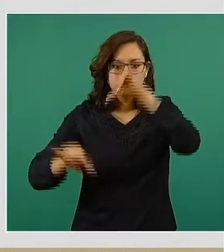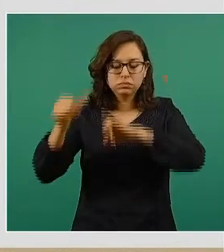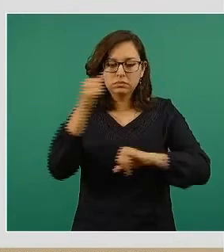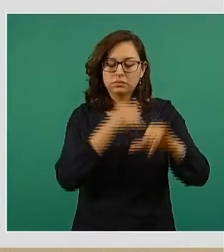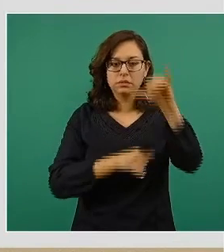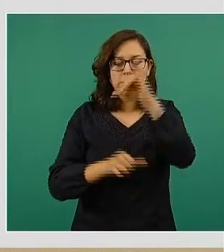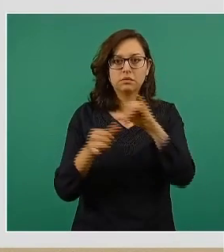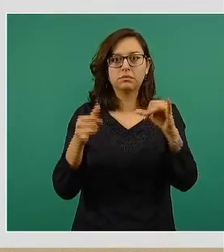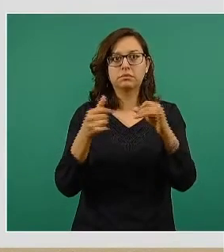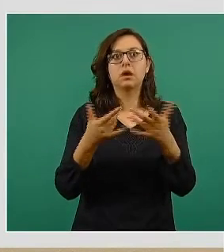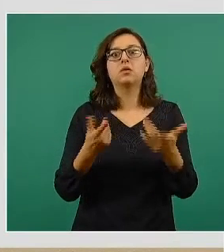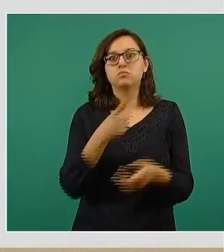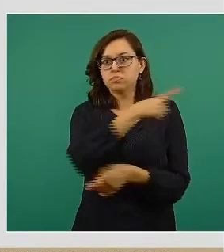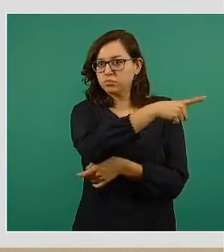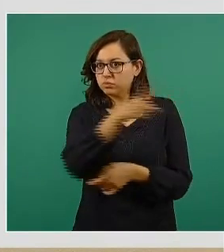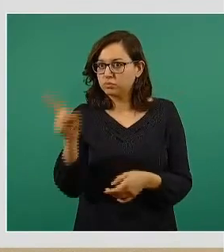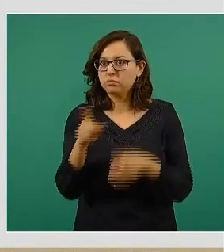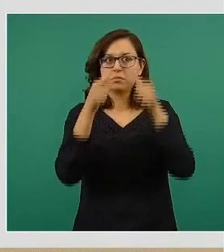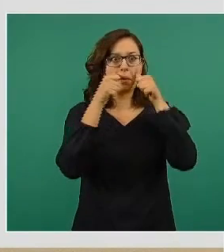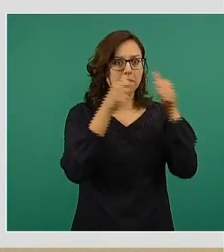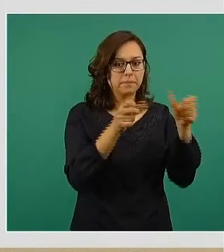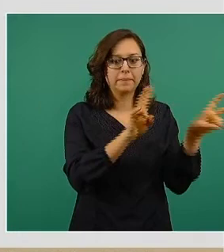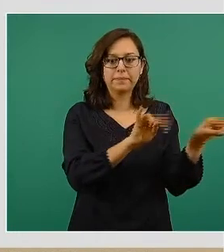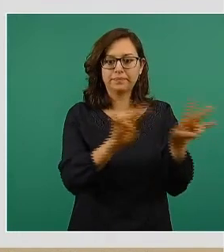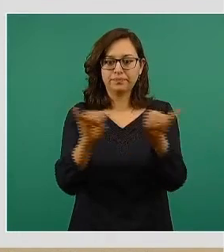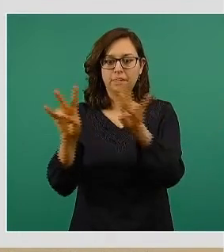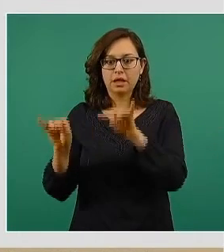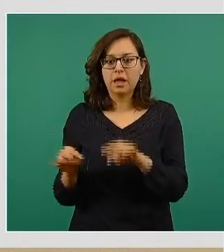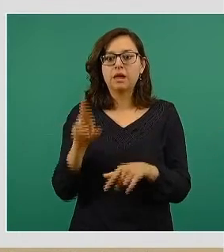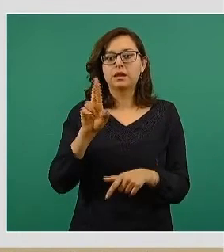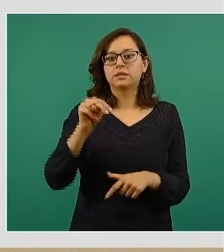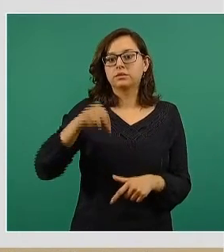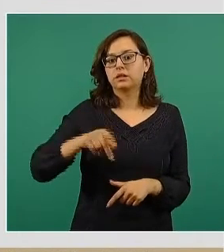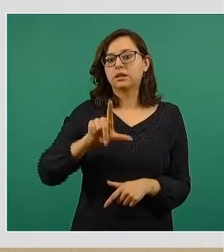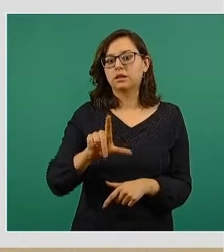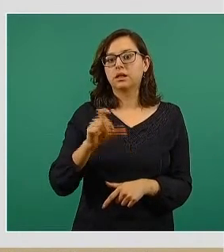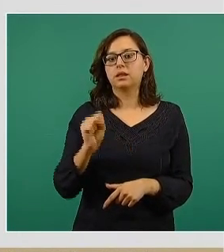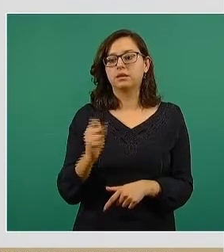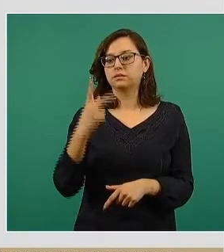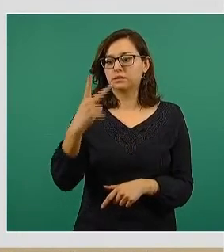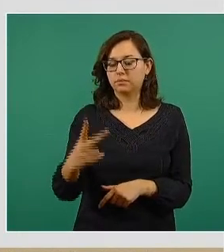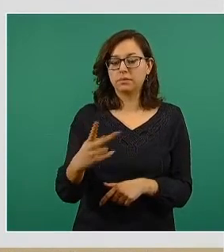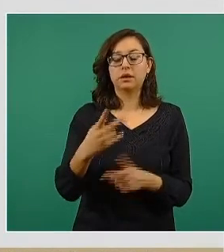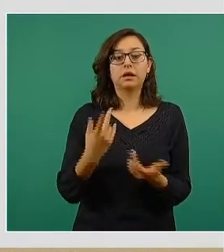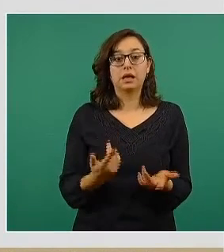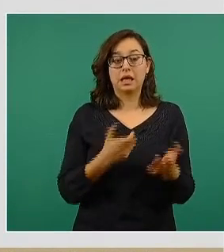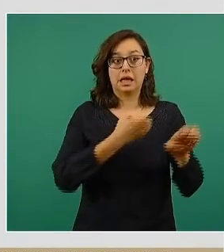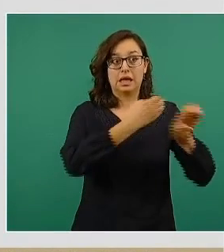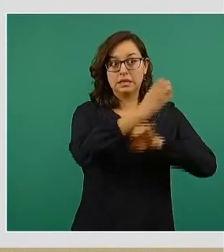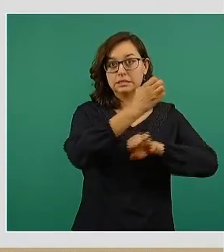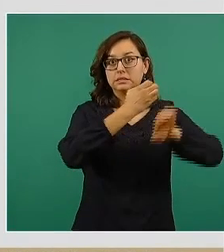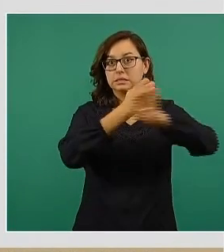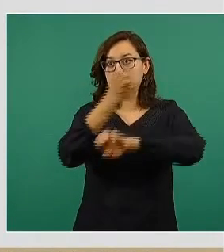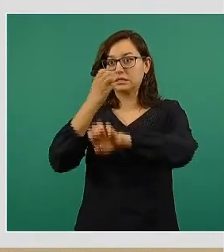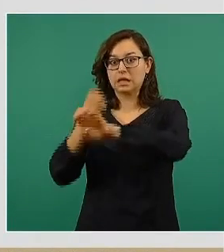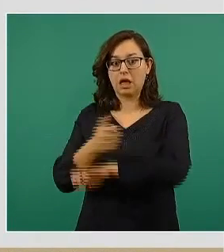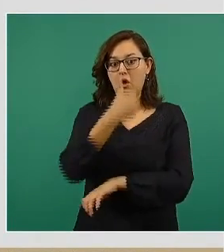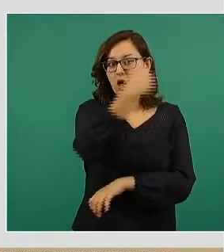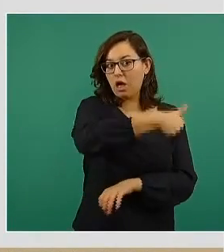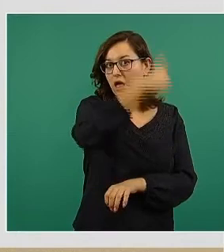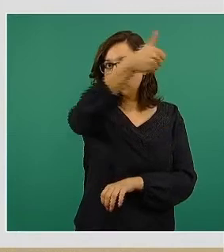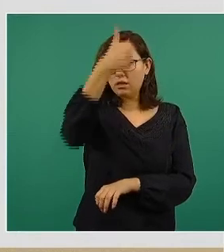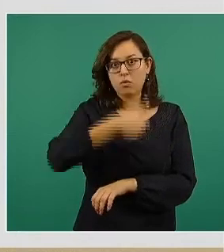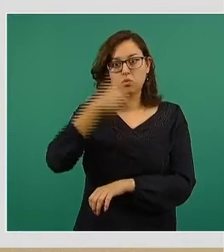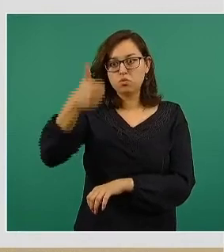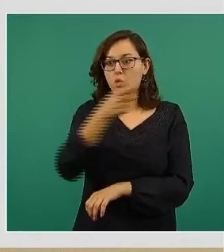pública, porque entonces necesitábamos tener la capacidad de confirmar casos en lo local, en cada una de las 32 entidades